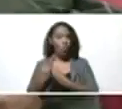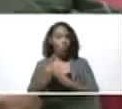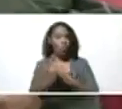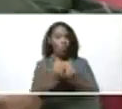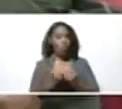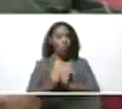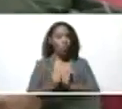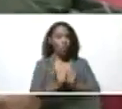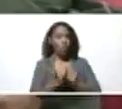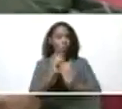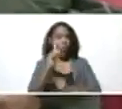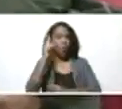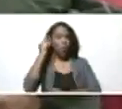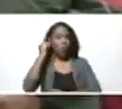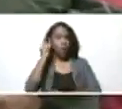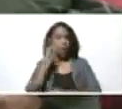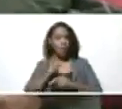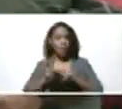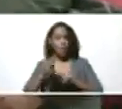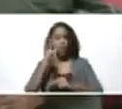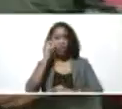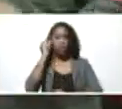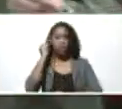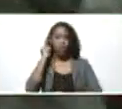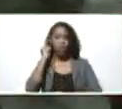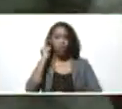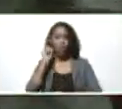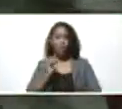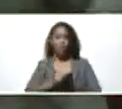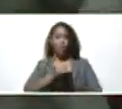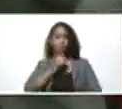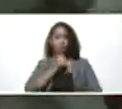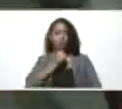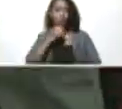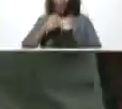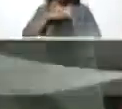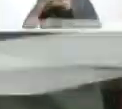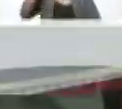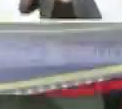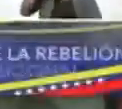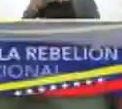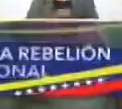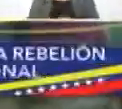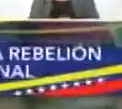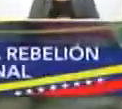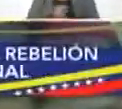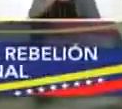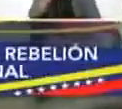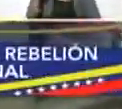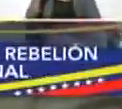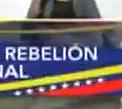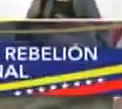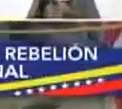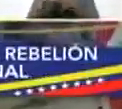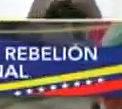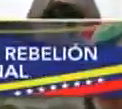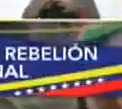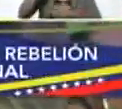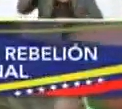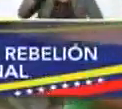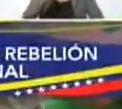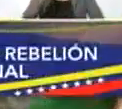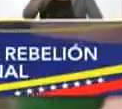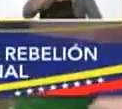a una mujer, a un niño, a un anciano de nuestro pueblo en perfecta unión cívico-militar.